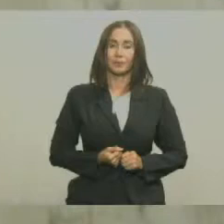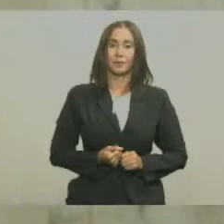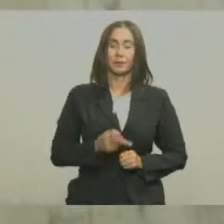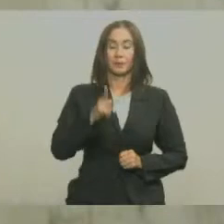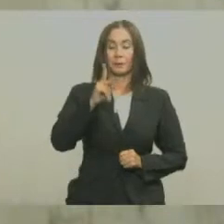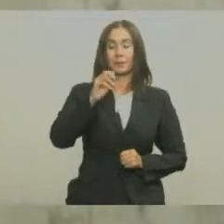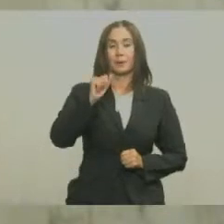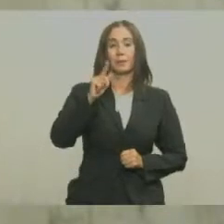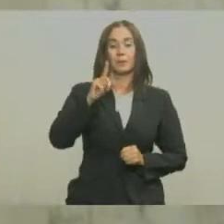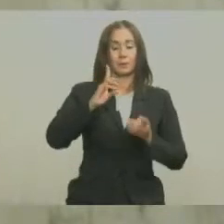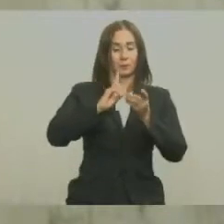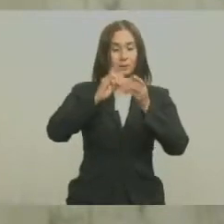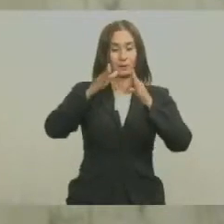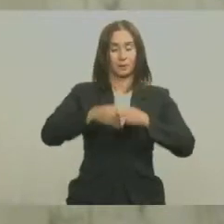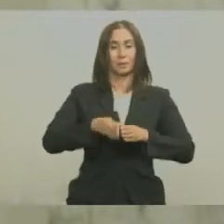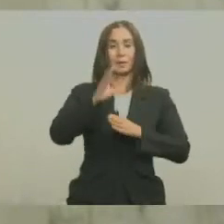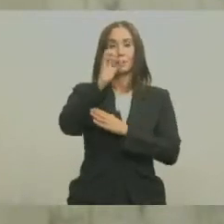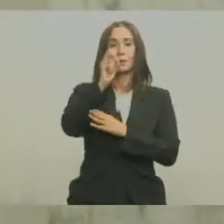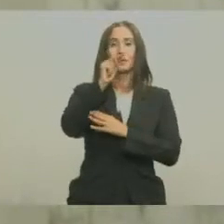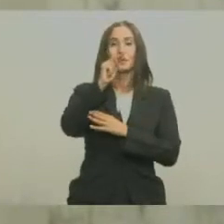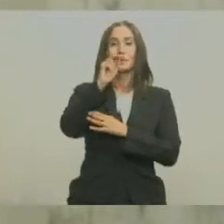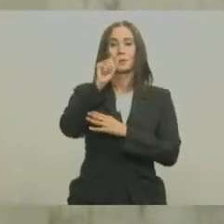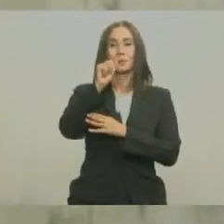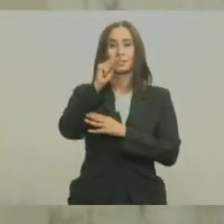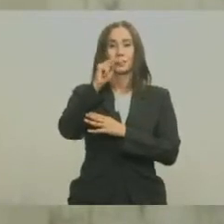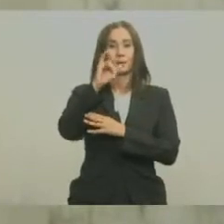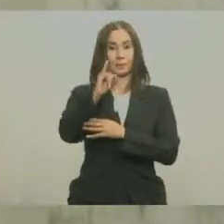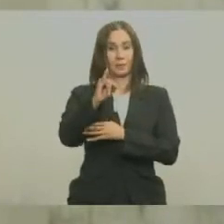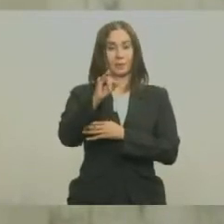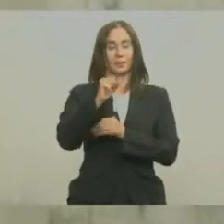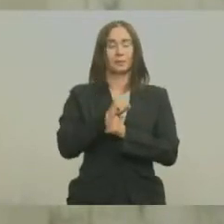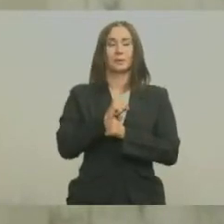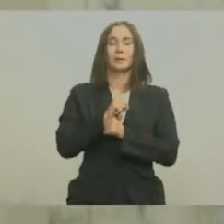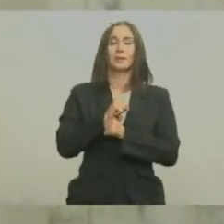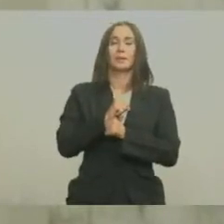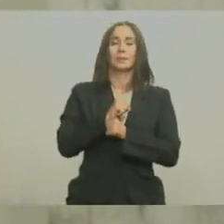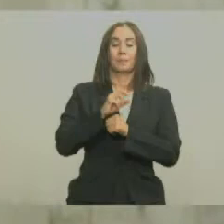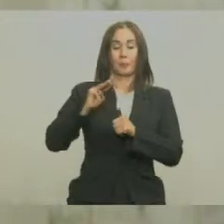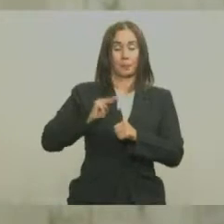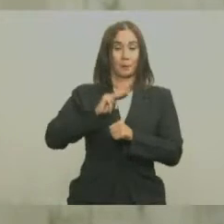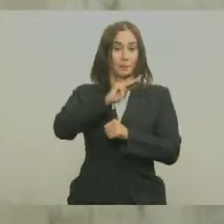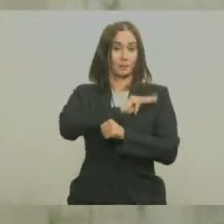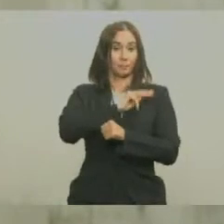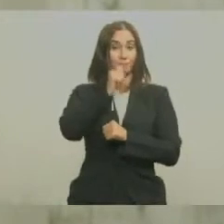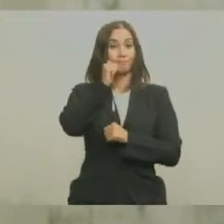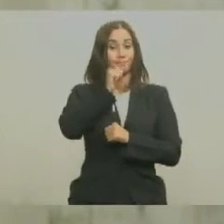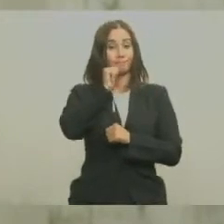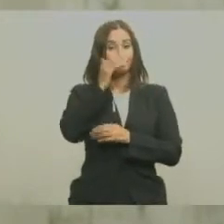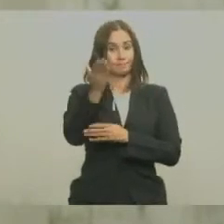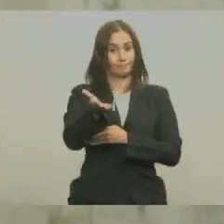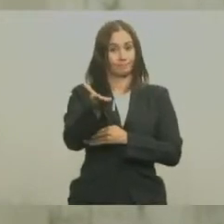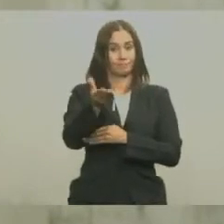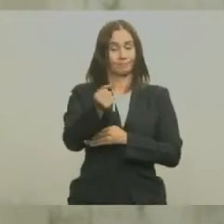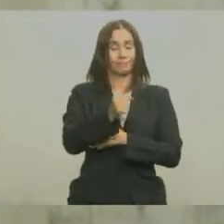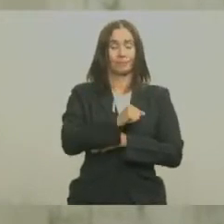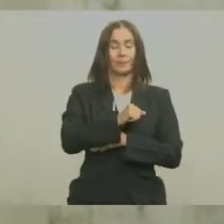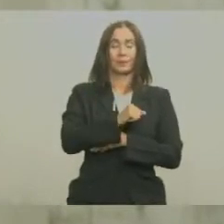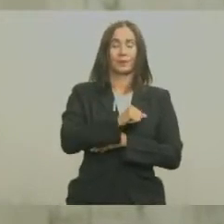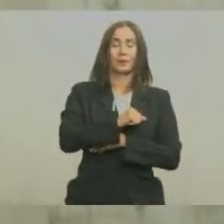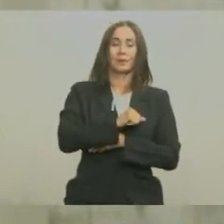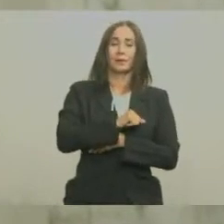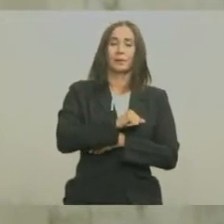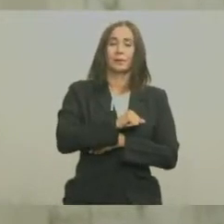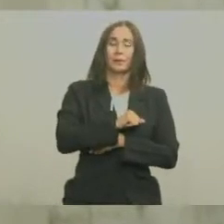Paula Disla, directora de CONANI, Mayra Jiménez, ministra de la Mujer,